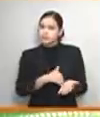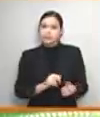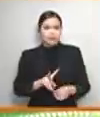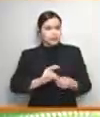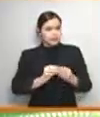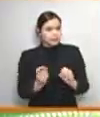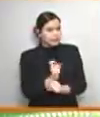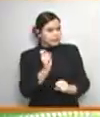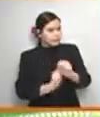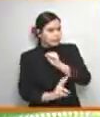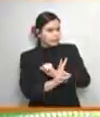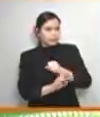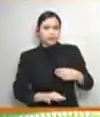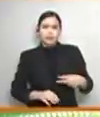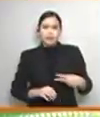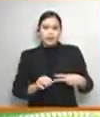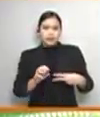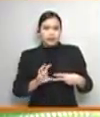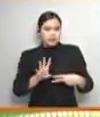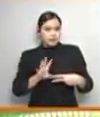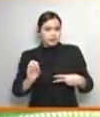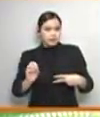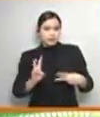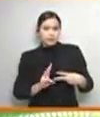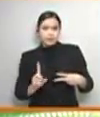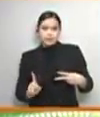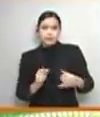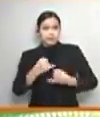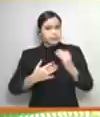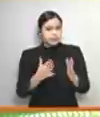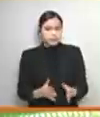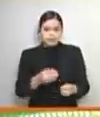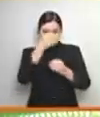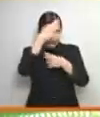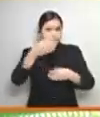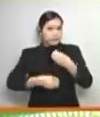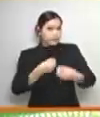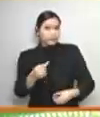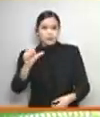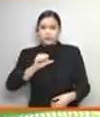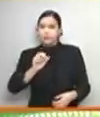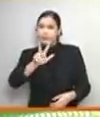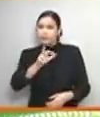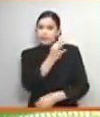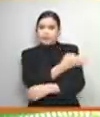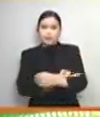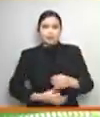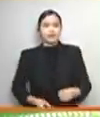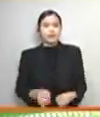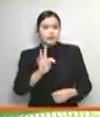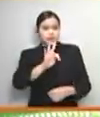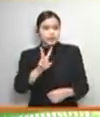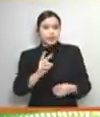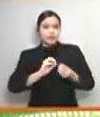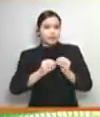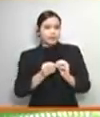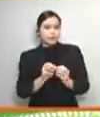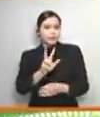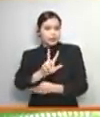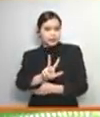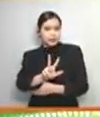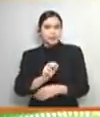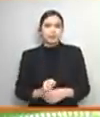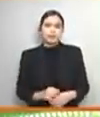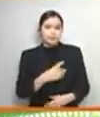números premiados son el 40 y el 71. Por te comento que el sorteo de hoy a las 3 de la tarde será transmitido por TSI.